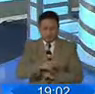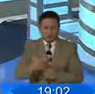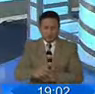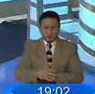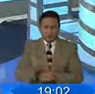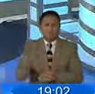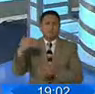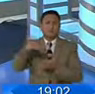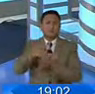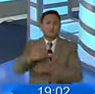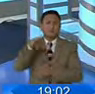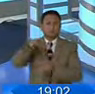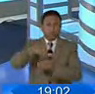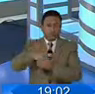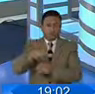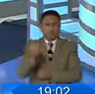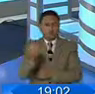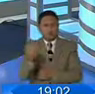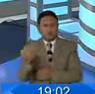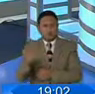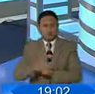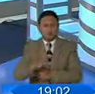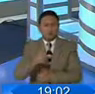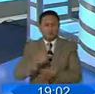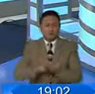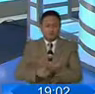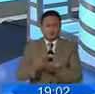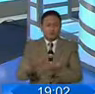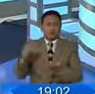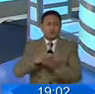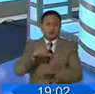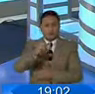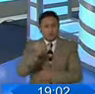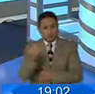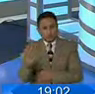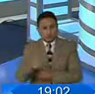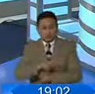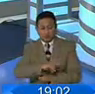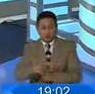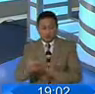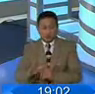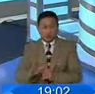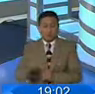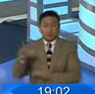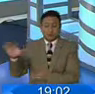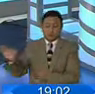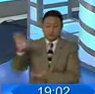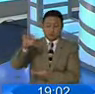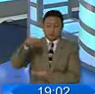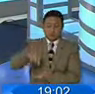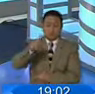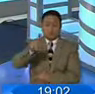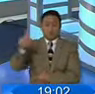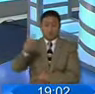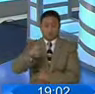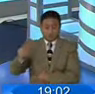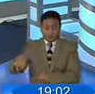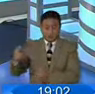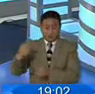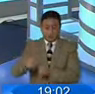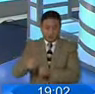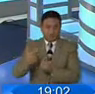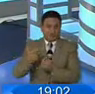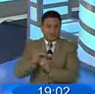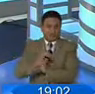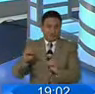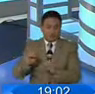este reconteo de votos, la audiencia de reconteo de votos, donde no ha participado veedores de la Alianza Suma Creo. Así